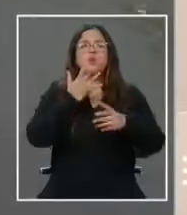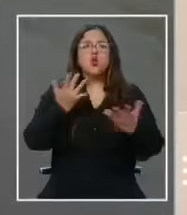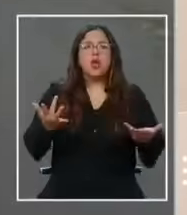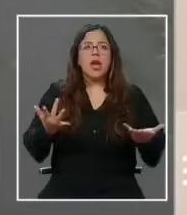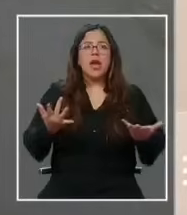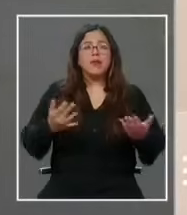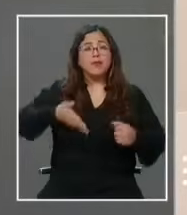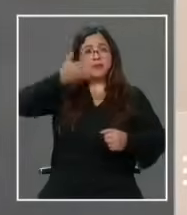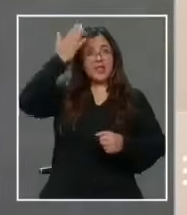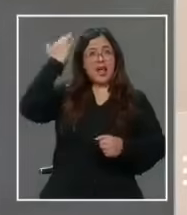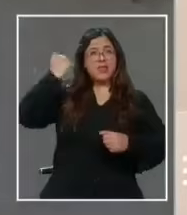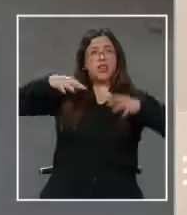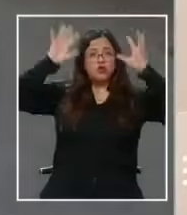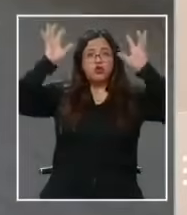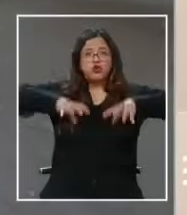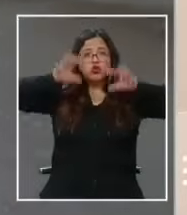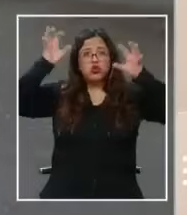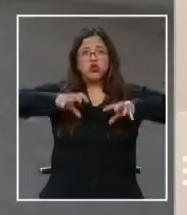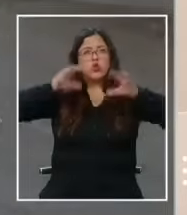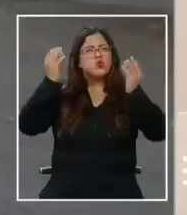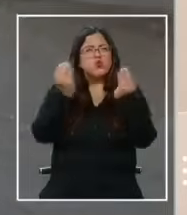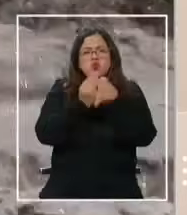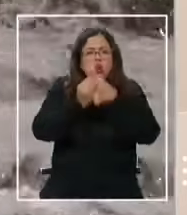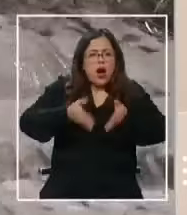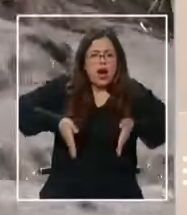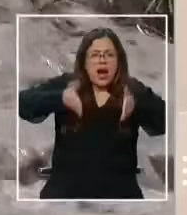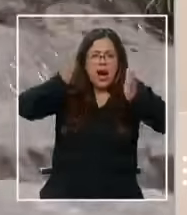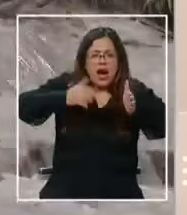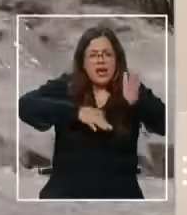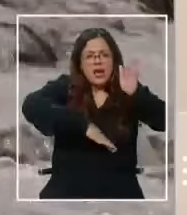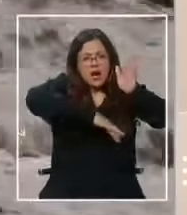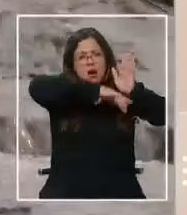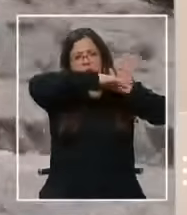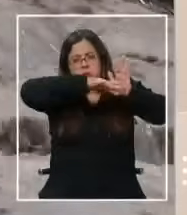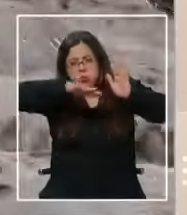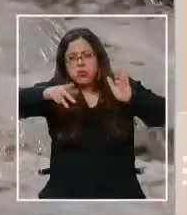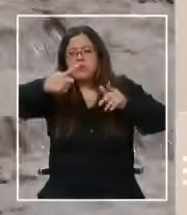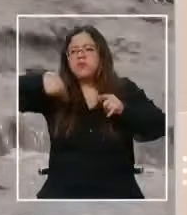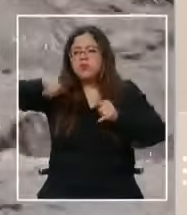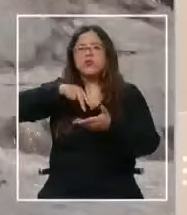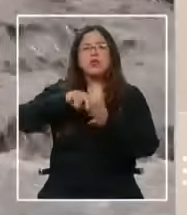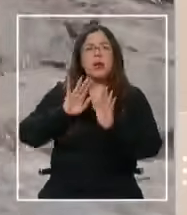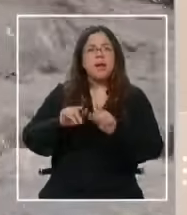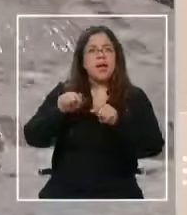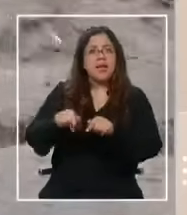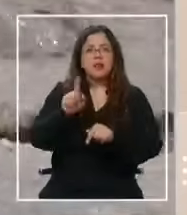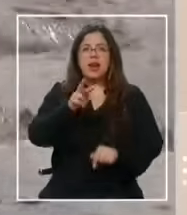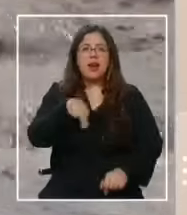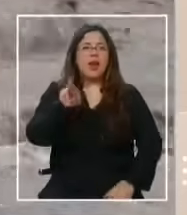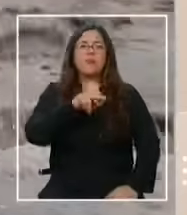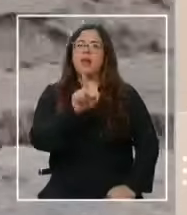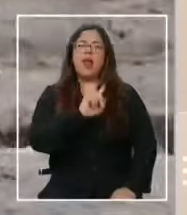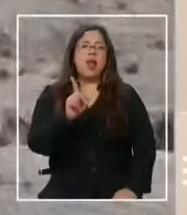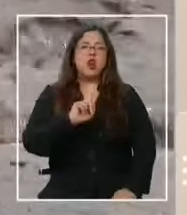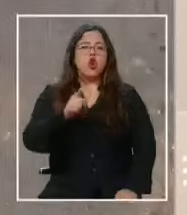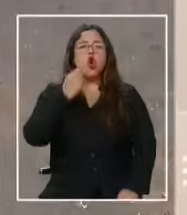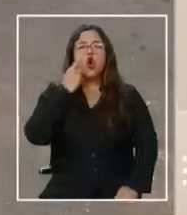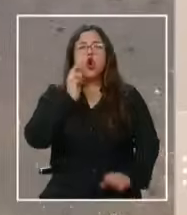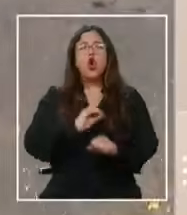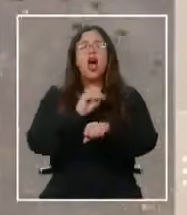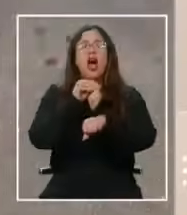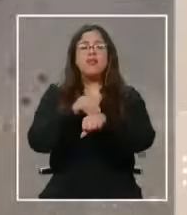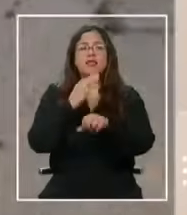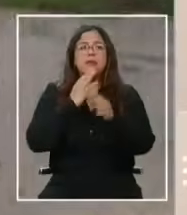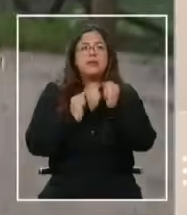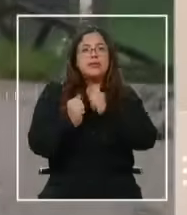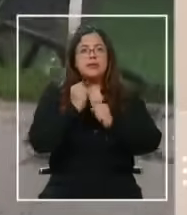sistema frontal anterior hubo bastantes anegamientos en este sector y ellos esperan que esta situación no se repita ahora la alerta y la